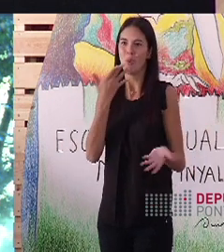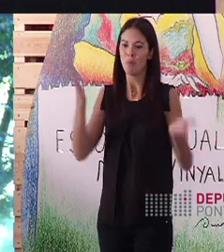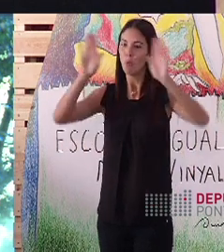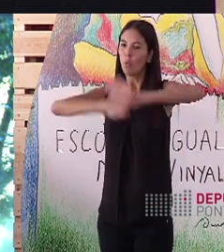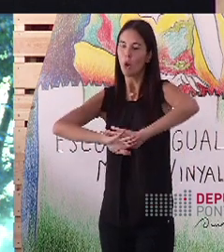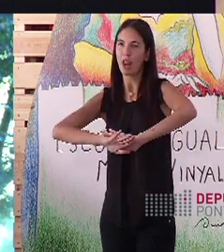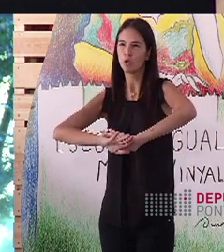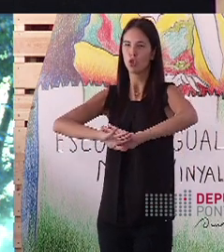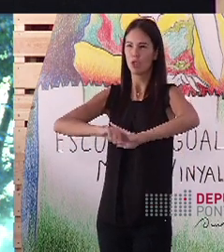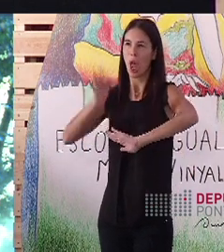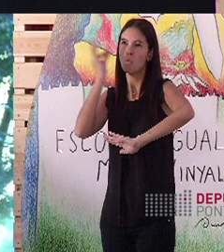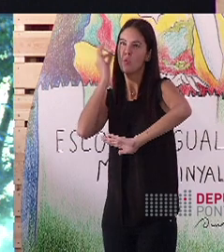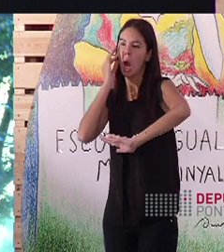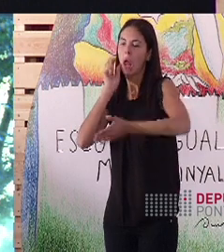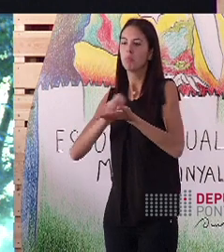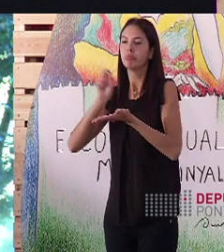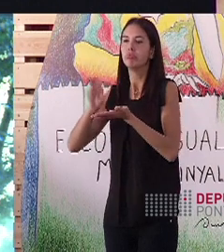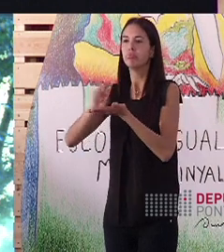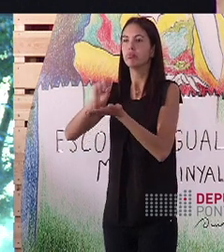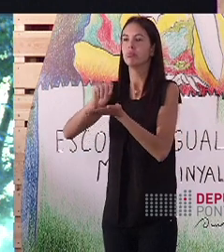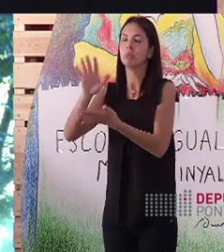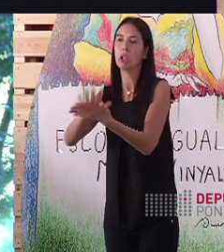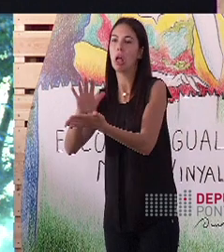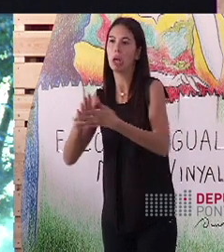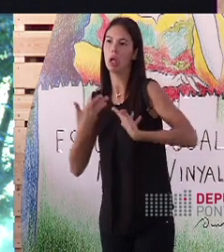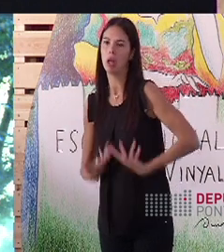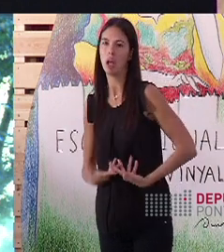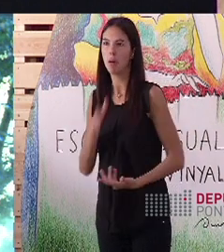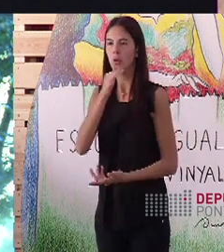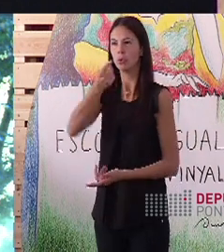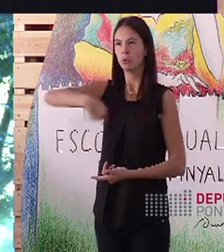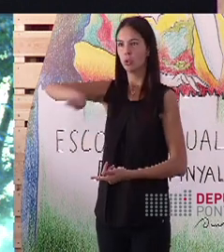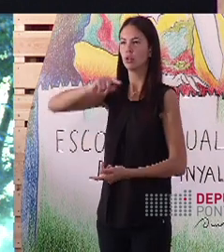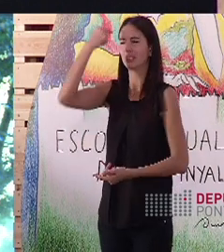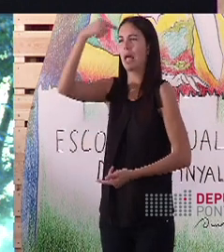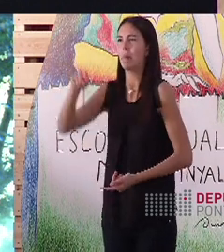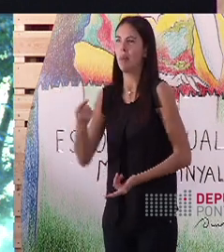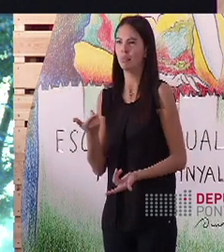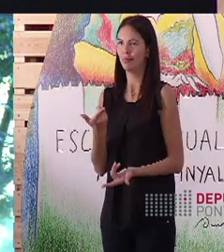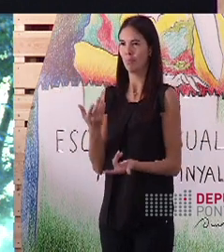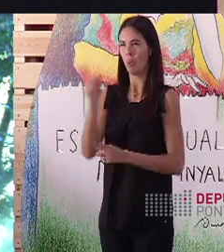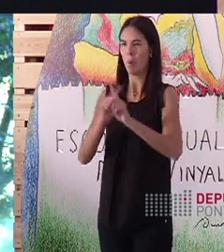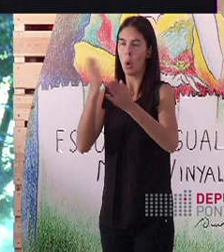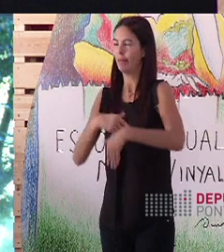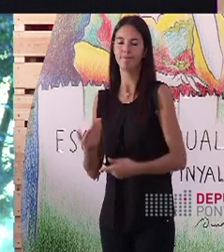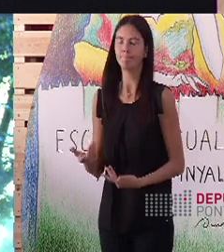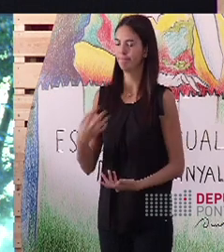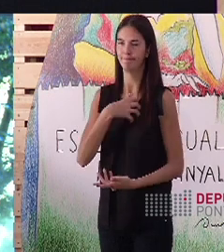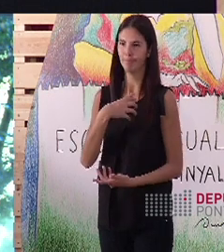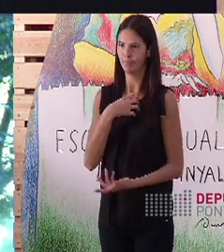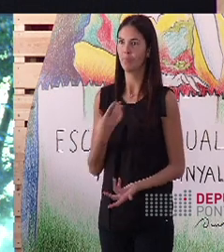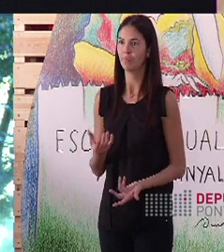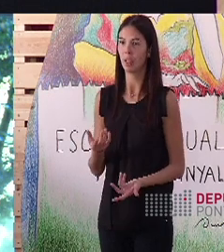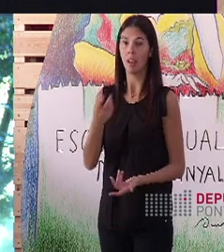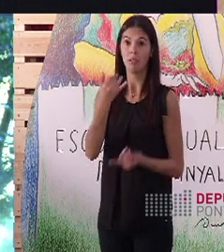somos quen de andar tranquilamente pola noite porque sabemos que podemos ser agredidas. E quen nos, e quen non de todas